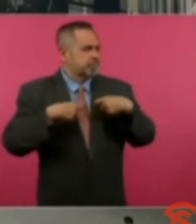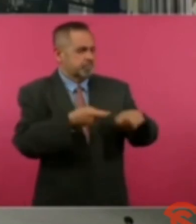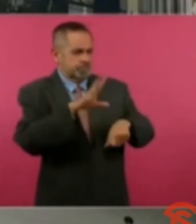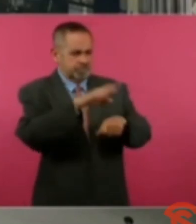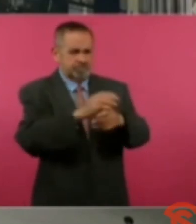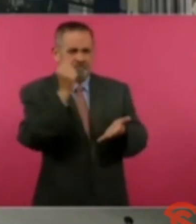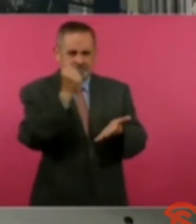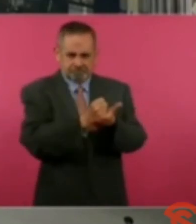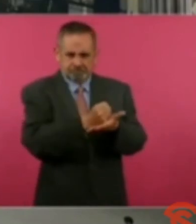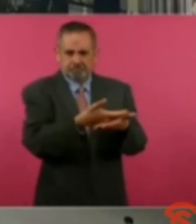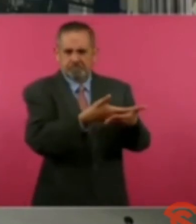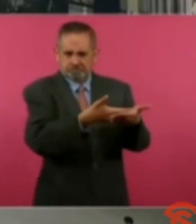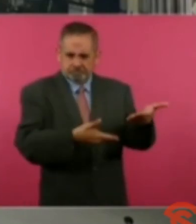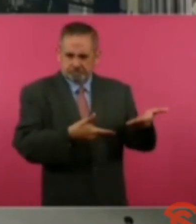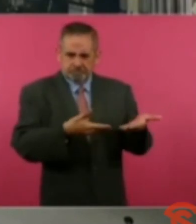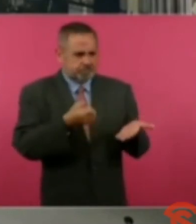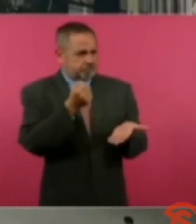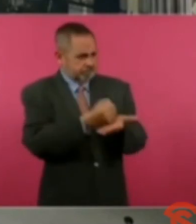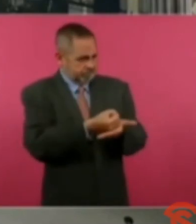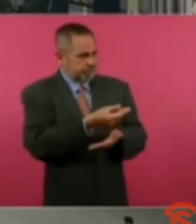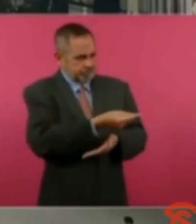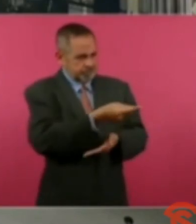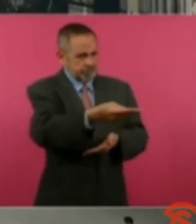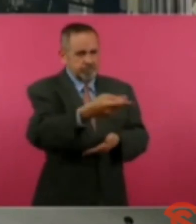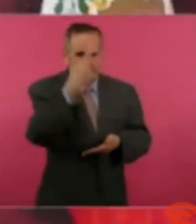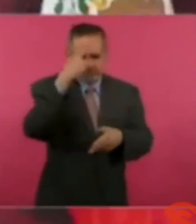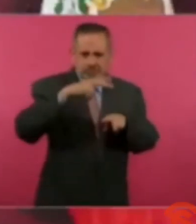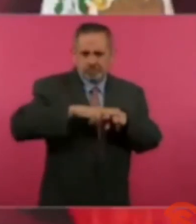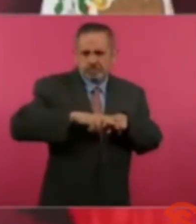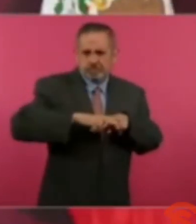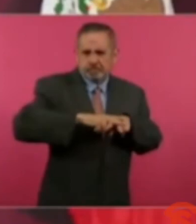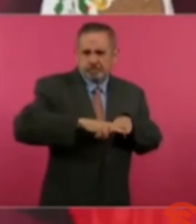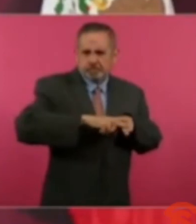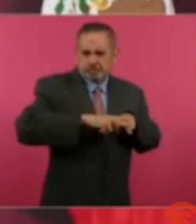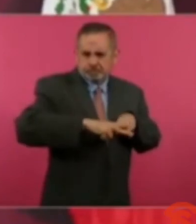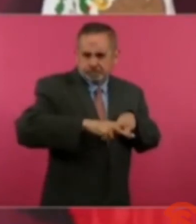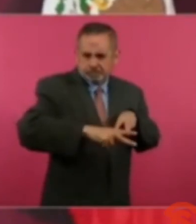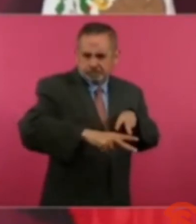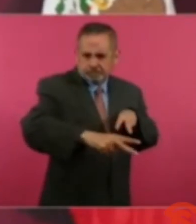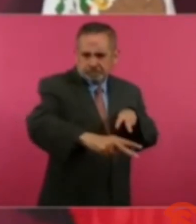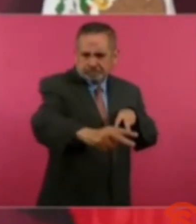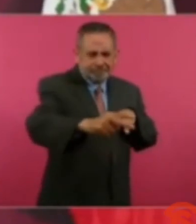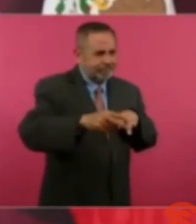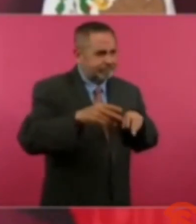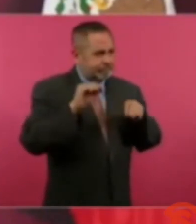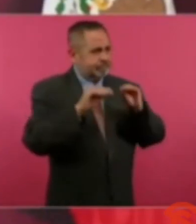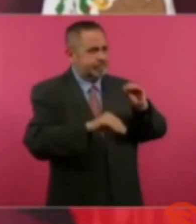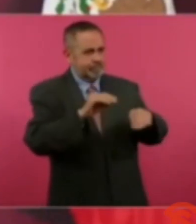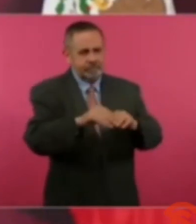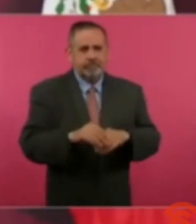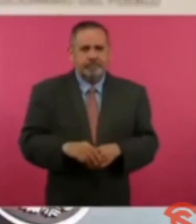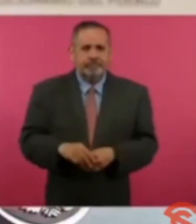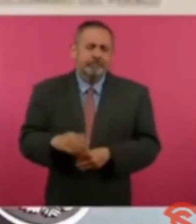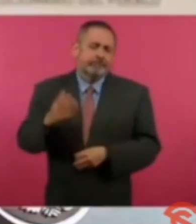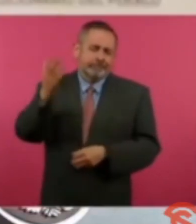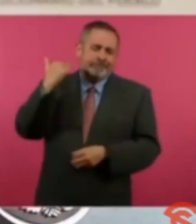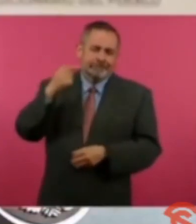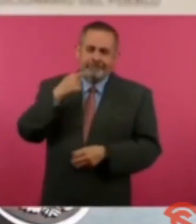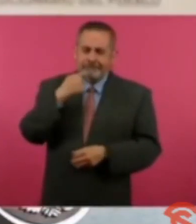construcción de vías férreas. Se les llamaba en ese entonces a los subsidios